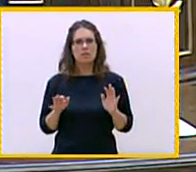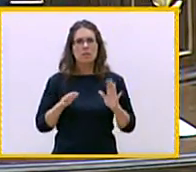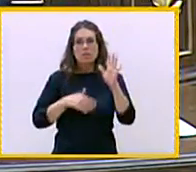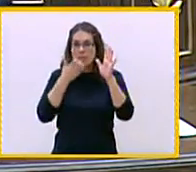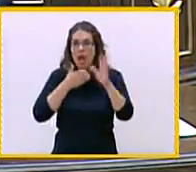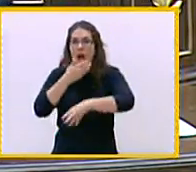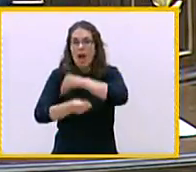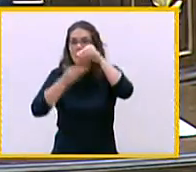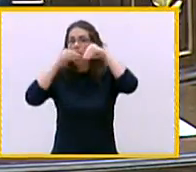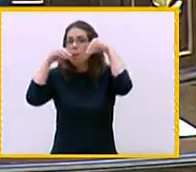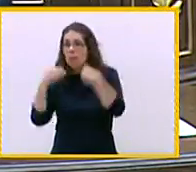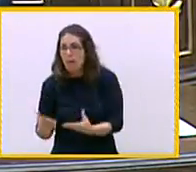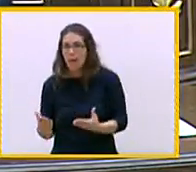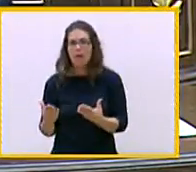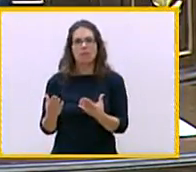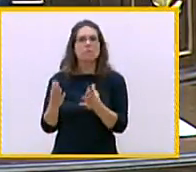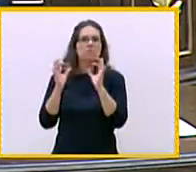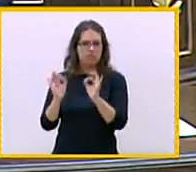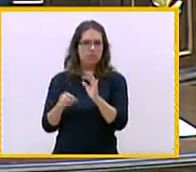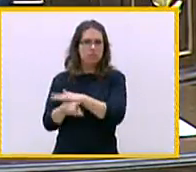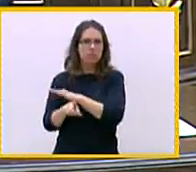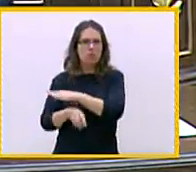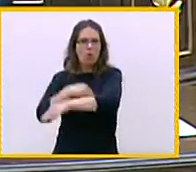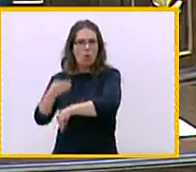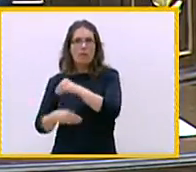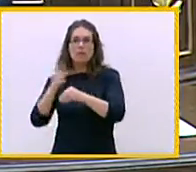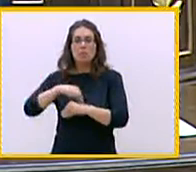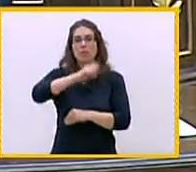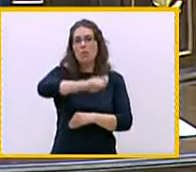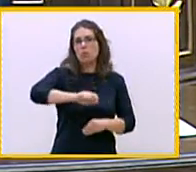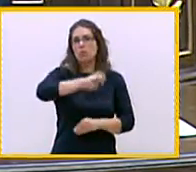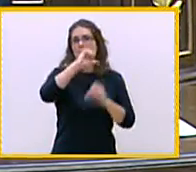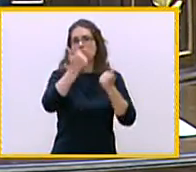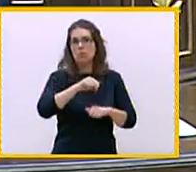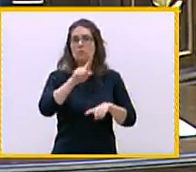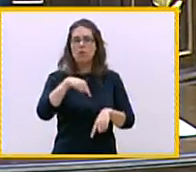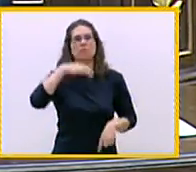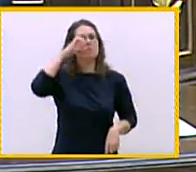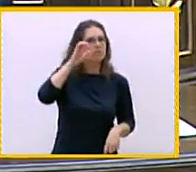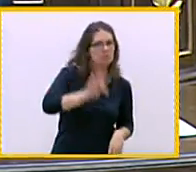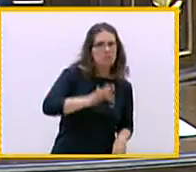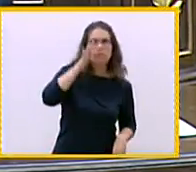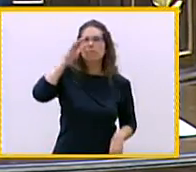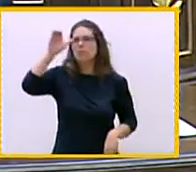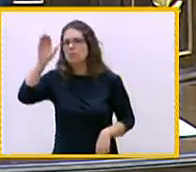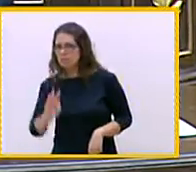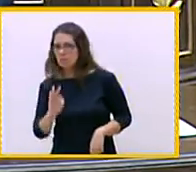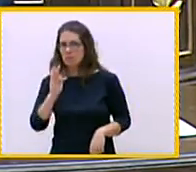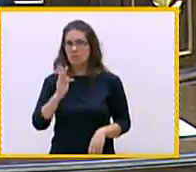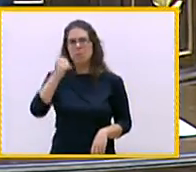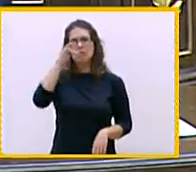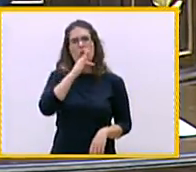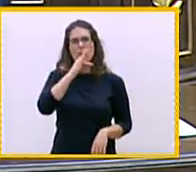a las demás que expresan por otras vías los ciudadanos. Y más, insisto, en estos tiempos en que la crisis arroja sobre